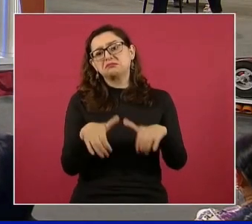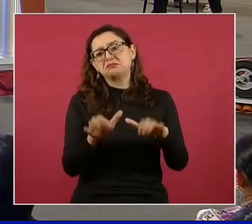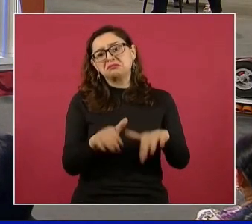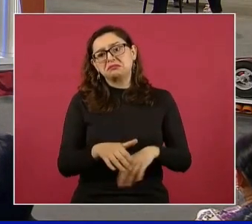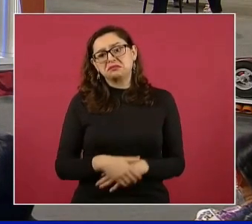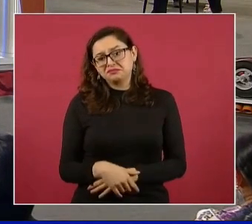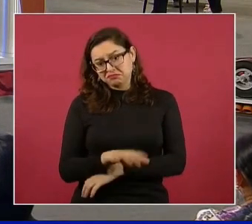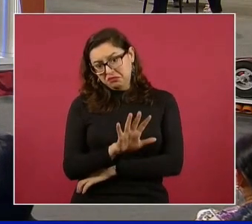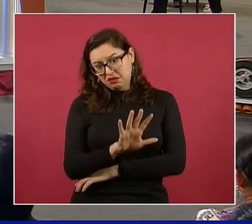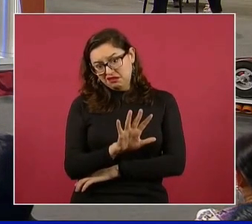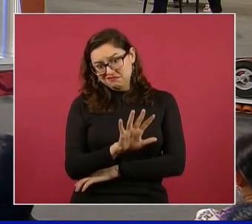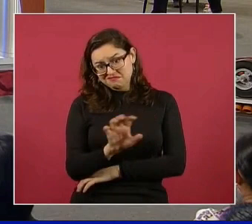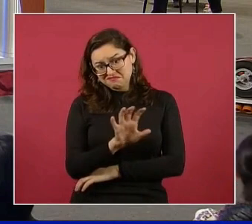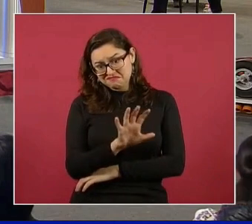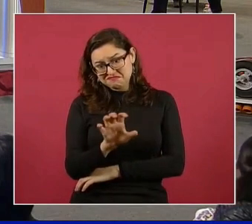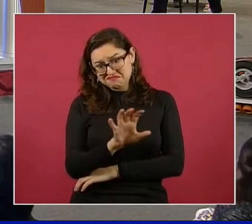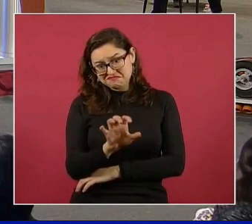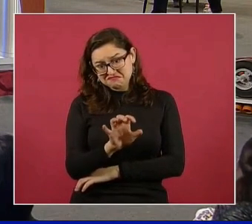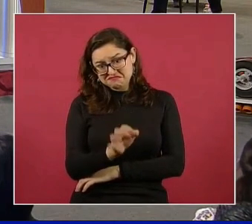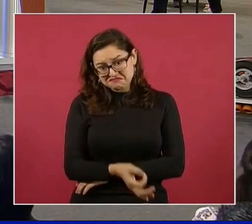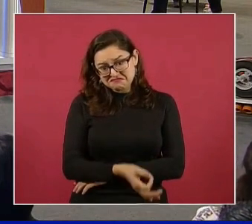578,